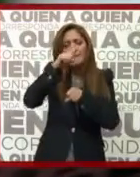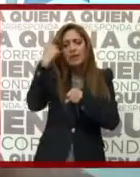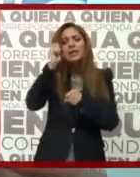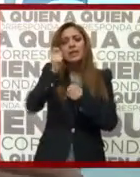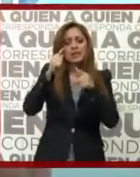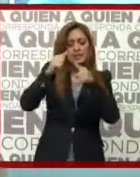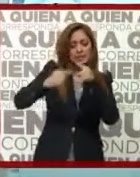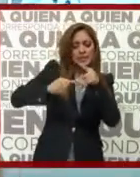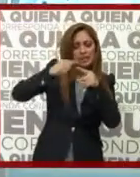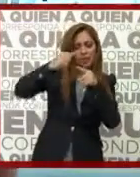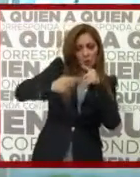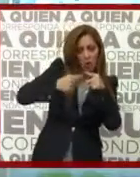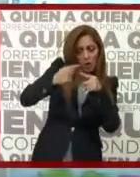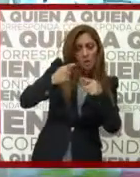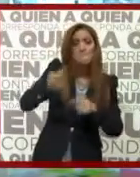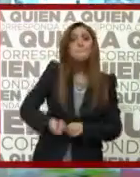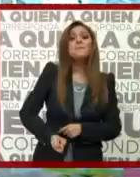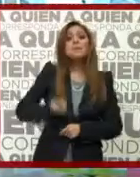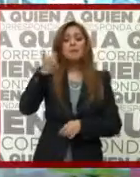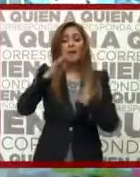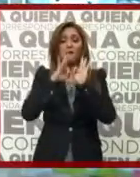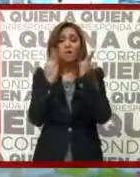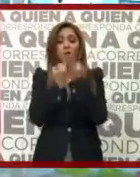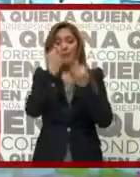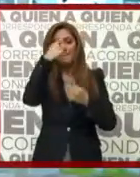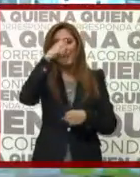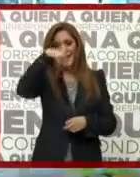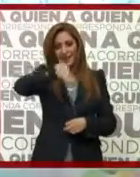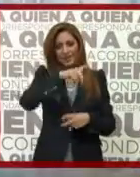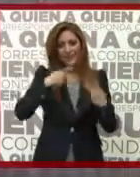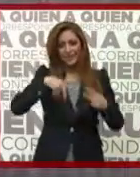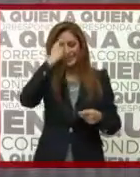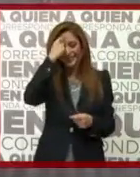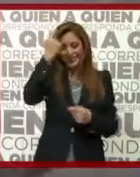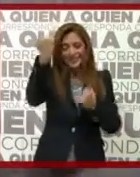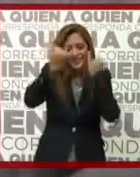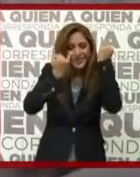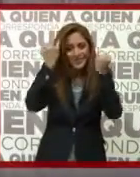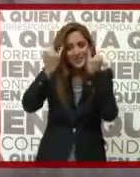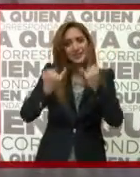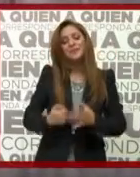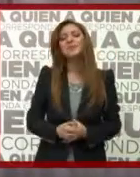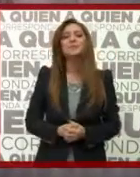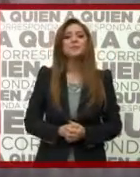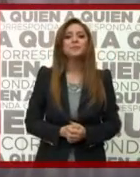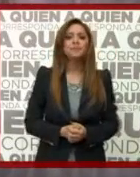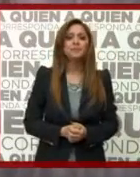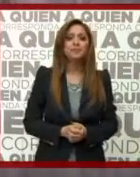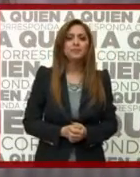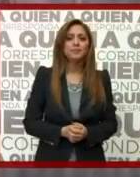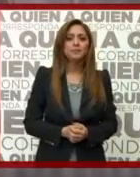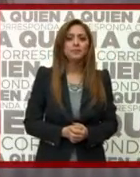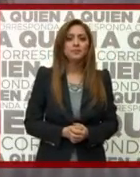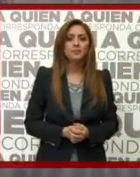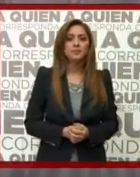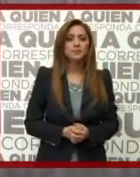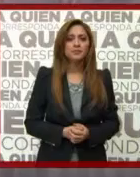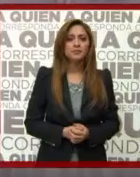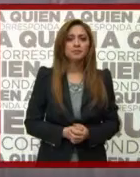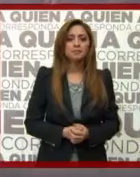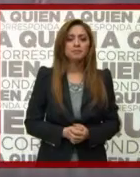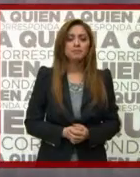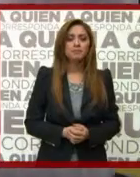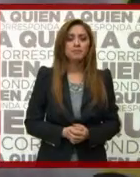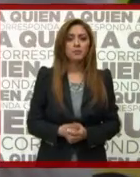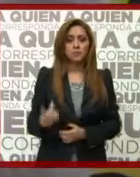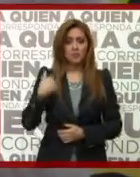espirales, las primeras figuras que los ayudan a echar a volar la imaginación. A mí me llena mucho poder dar algo